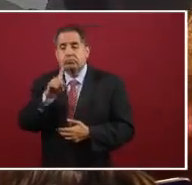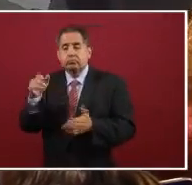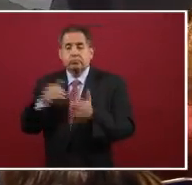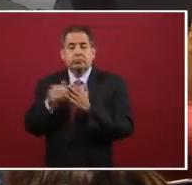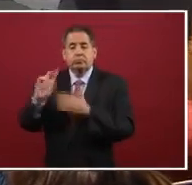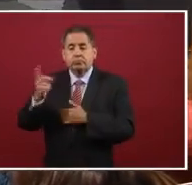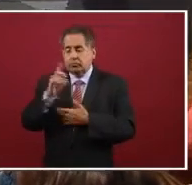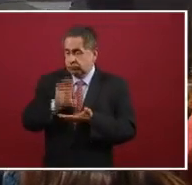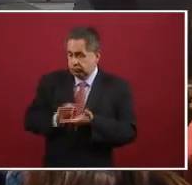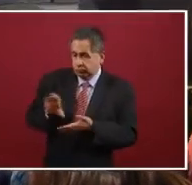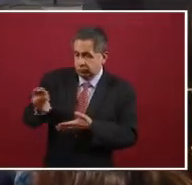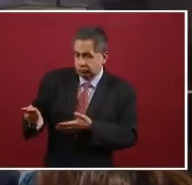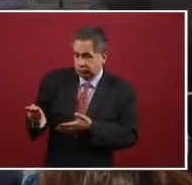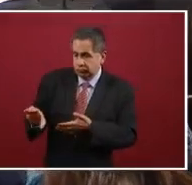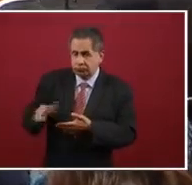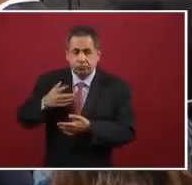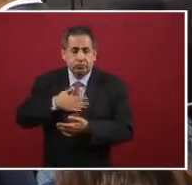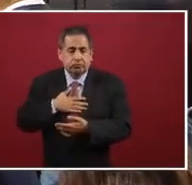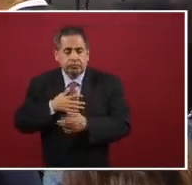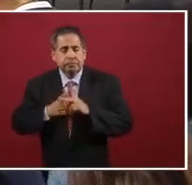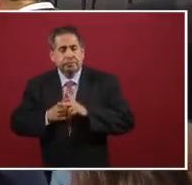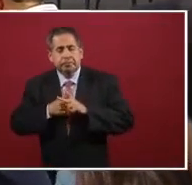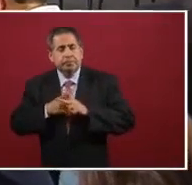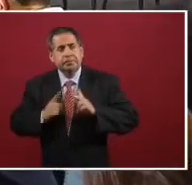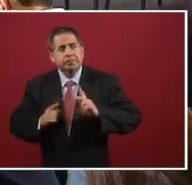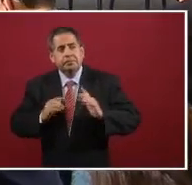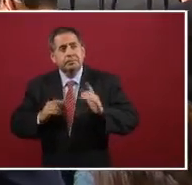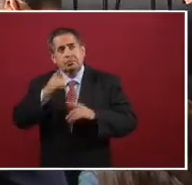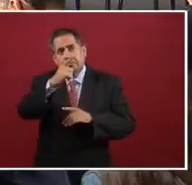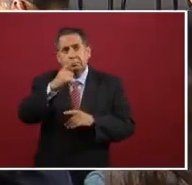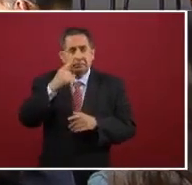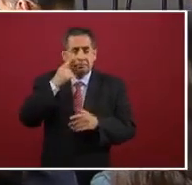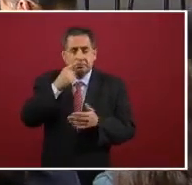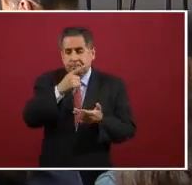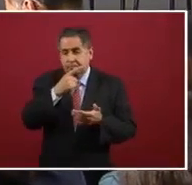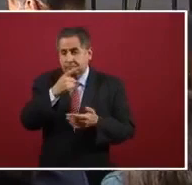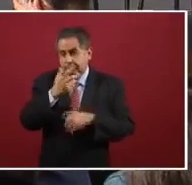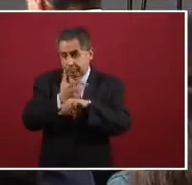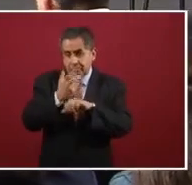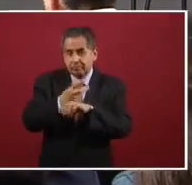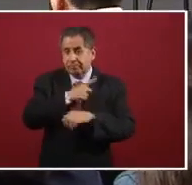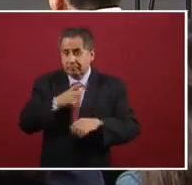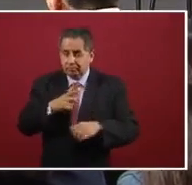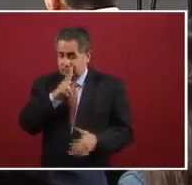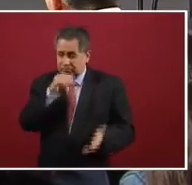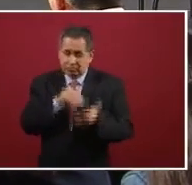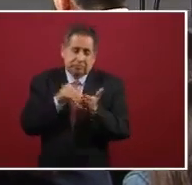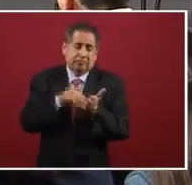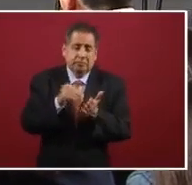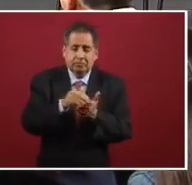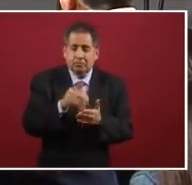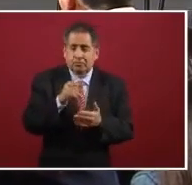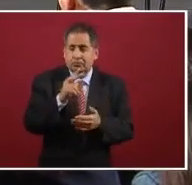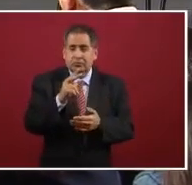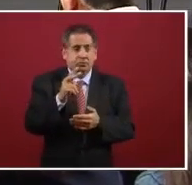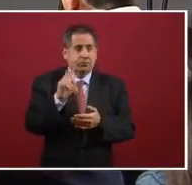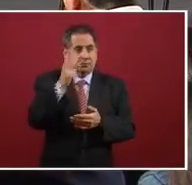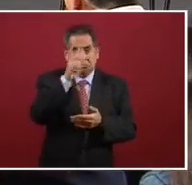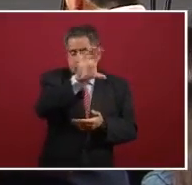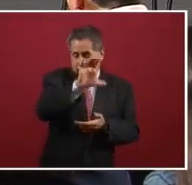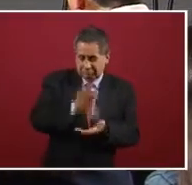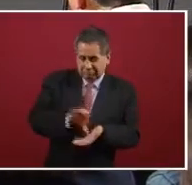dólares. Si somos proporcionales, a Estados Unidos le tocarían 2 mil millones de dólares. Nada más que con 2 mil millones de